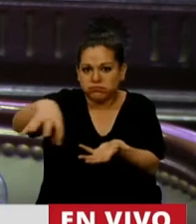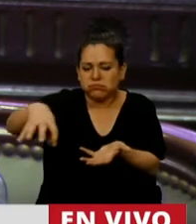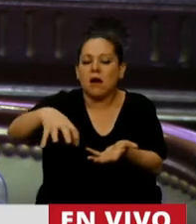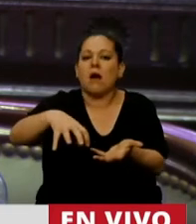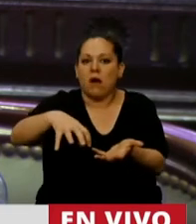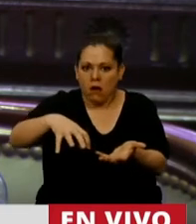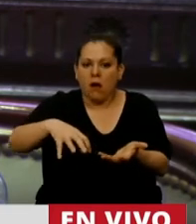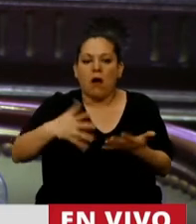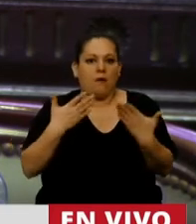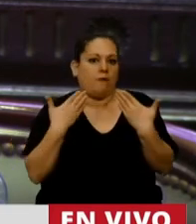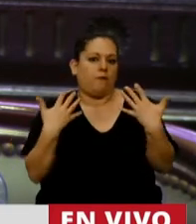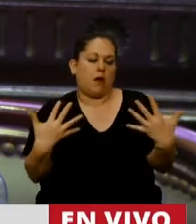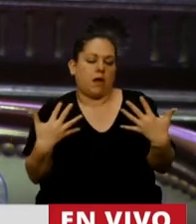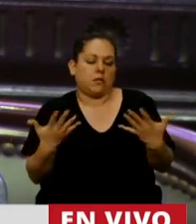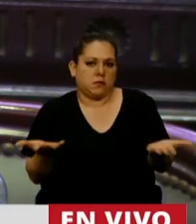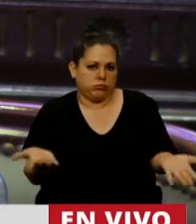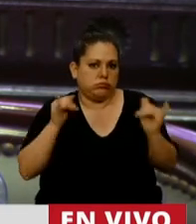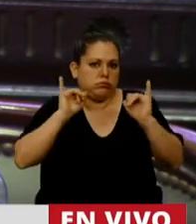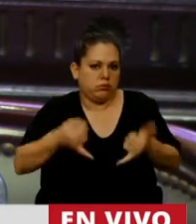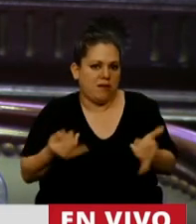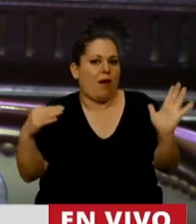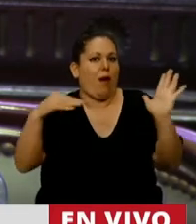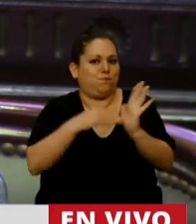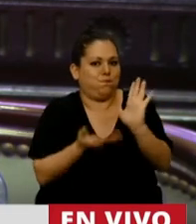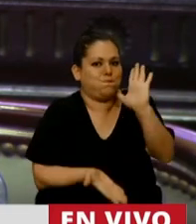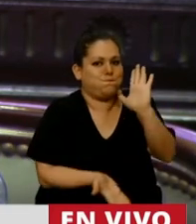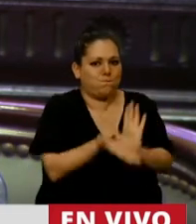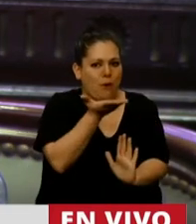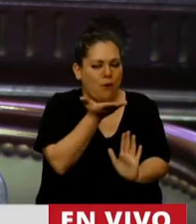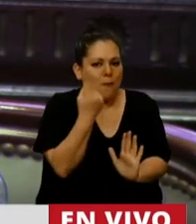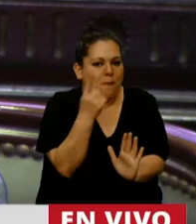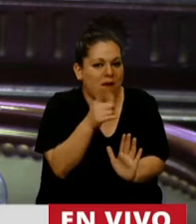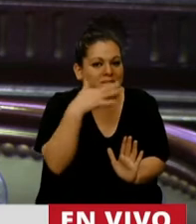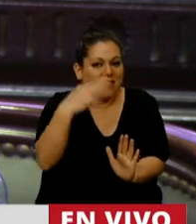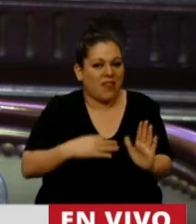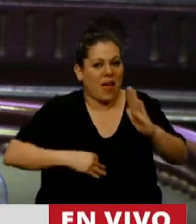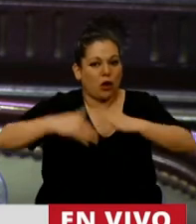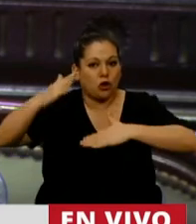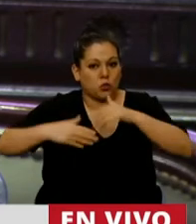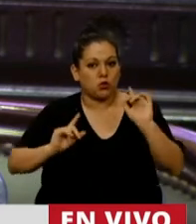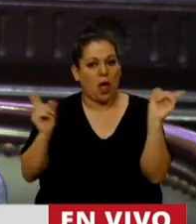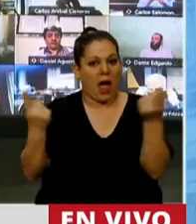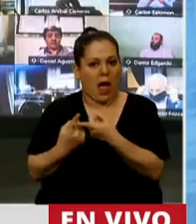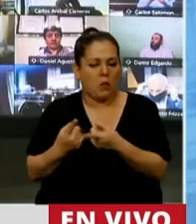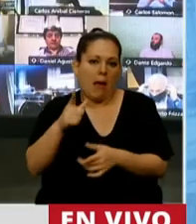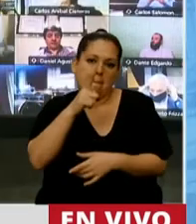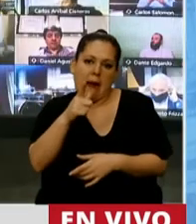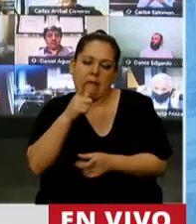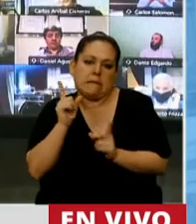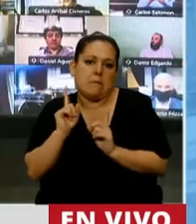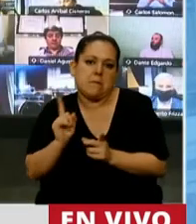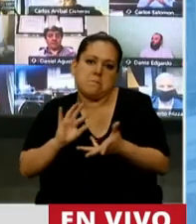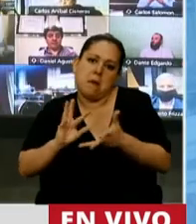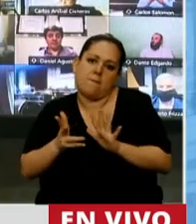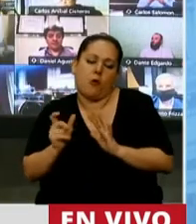creció, celebramos que creció ese presupuesto. Sin embargo, las metas físicas de la construcción de aulas pareciera la misma o muy